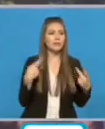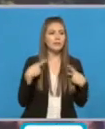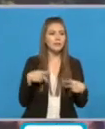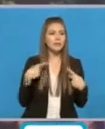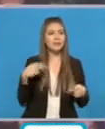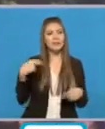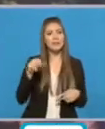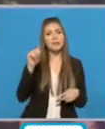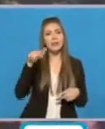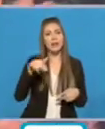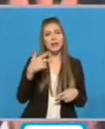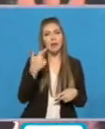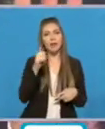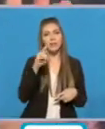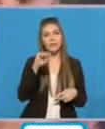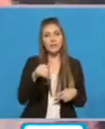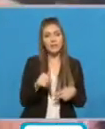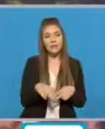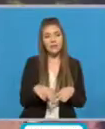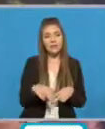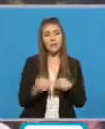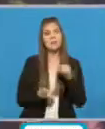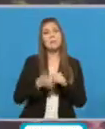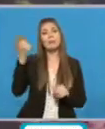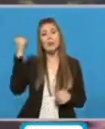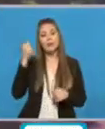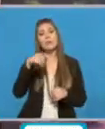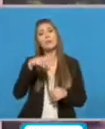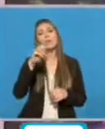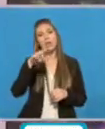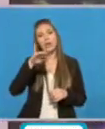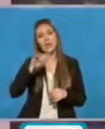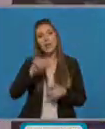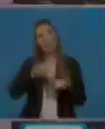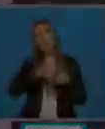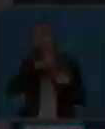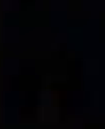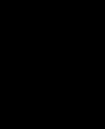y a las Mónicas. Sí, Primero también, las Mónicas. Primero las y luego Mónicas y después los Agustín.